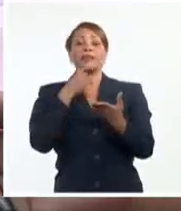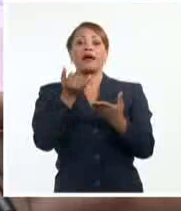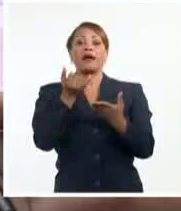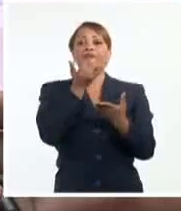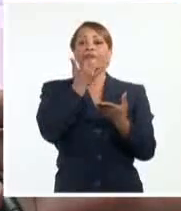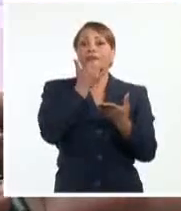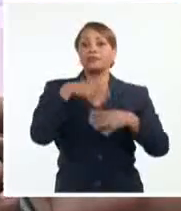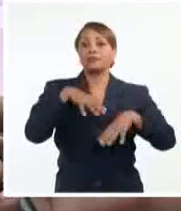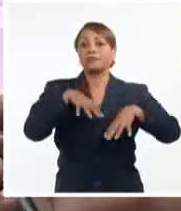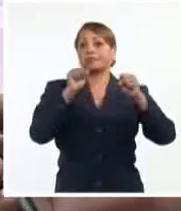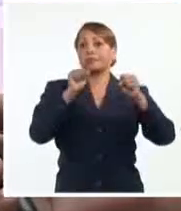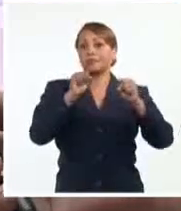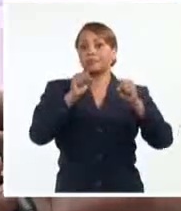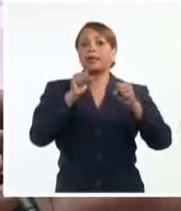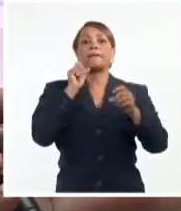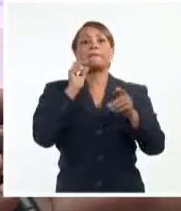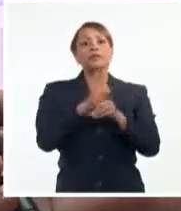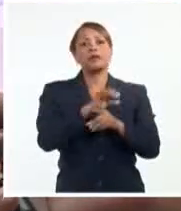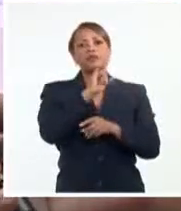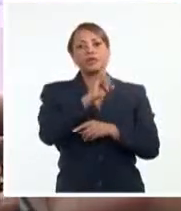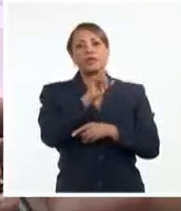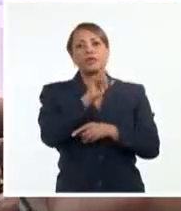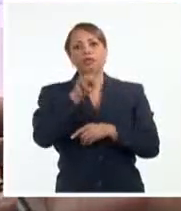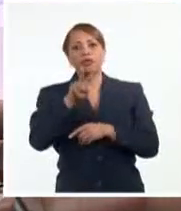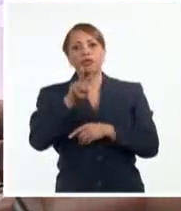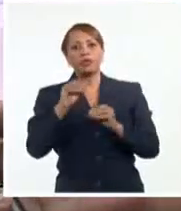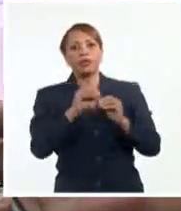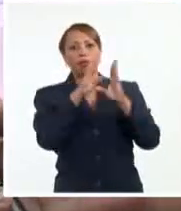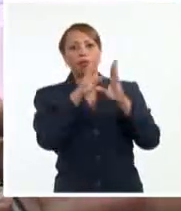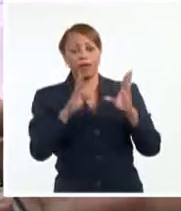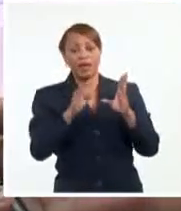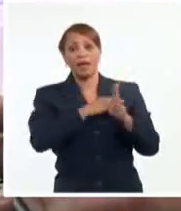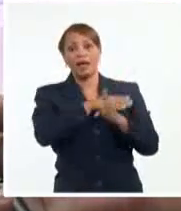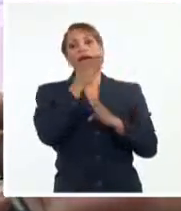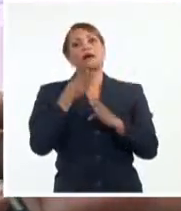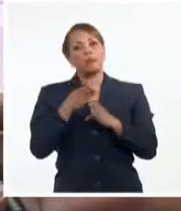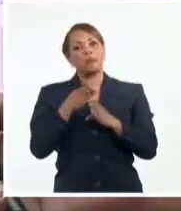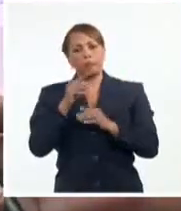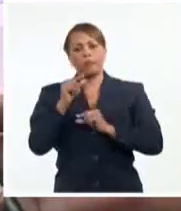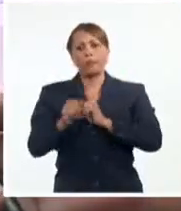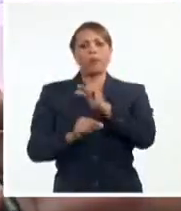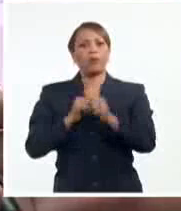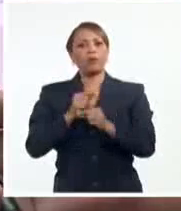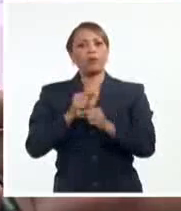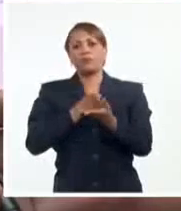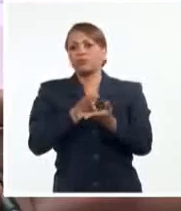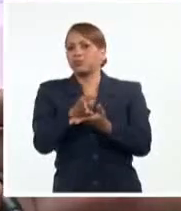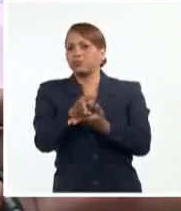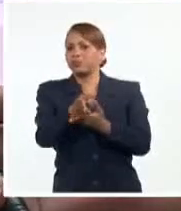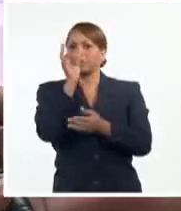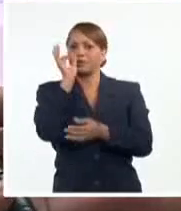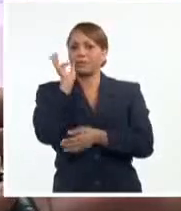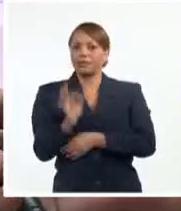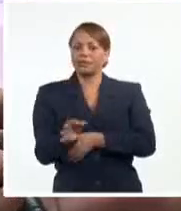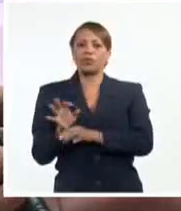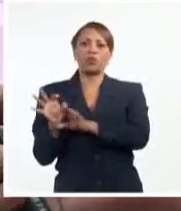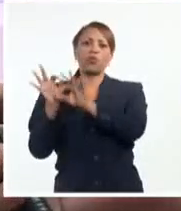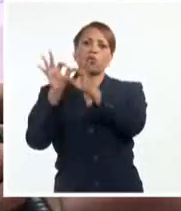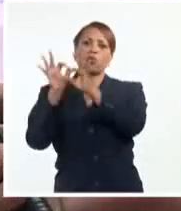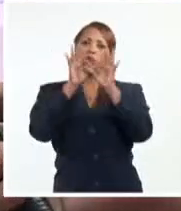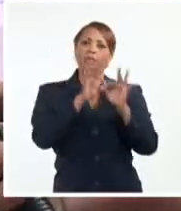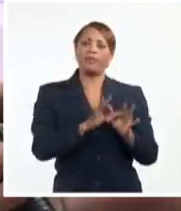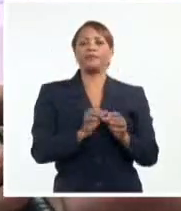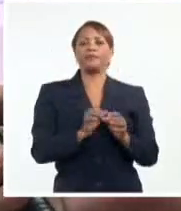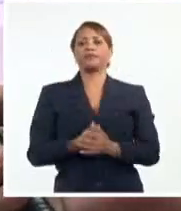afectaciones al servicio. Bueno, ya comenzaron desde las 6:12 de la mañana y van a mantenerse durante todo el día. La afectación máxima el